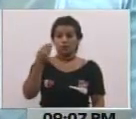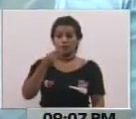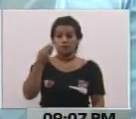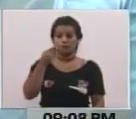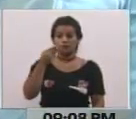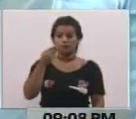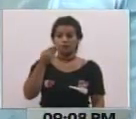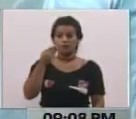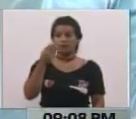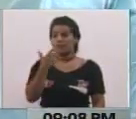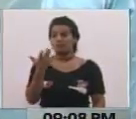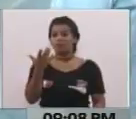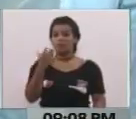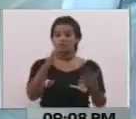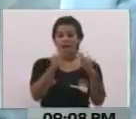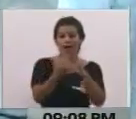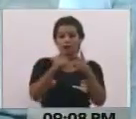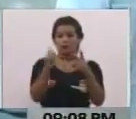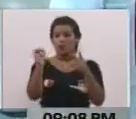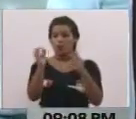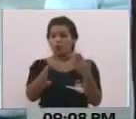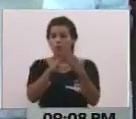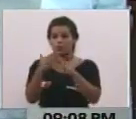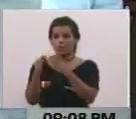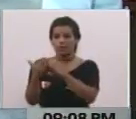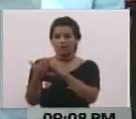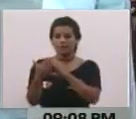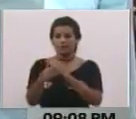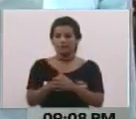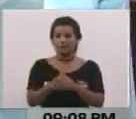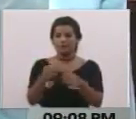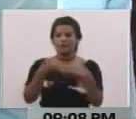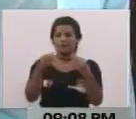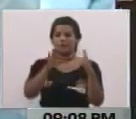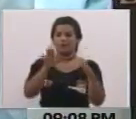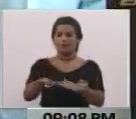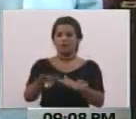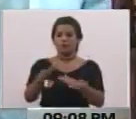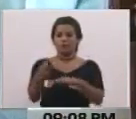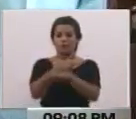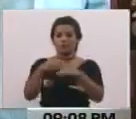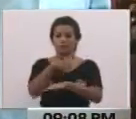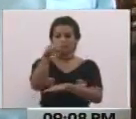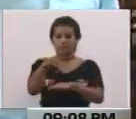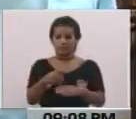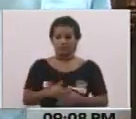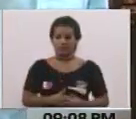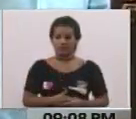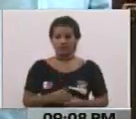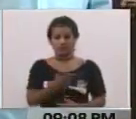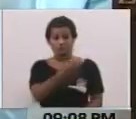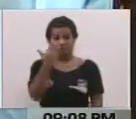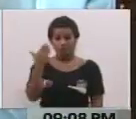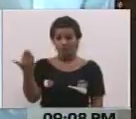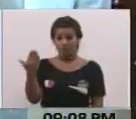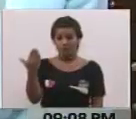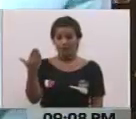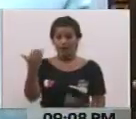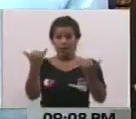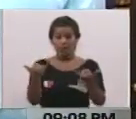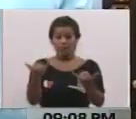nuestros barrios, nuestras comunidades, con el apoyo del Ejecutivo Nacional. Allí vemos en